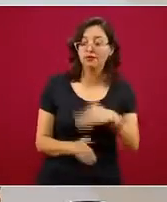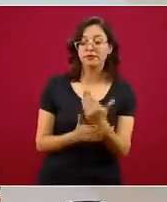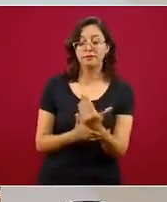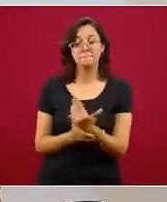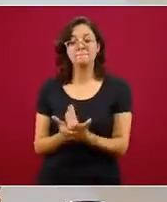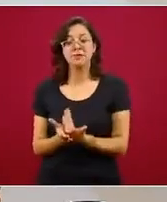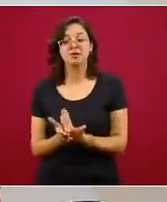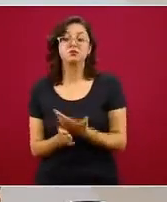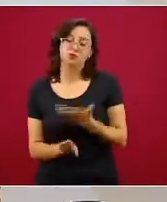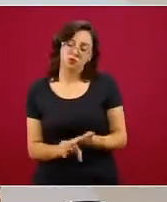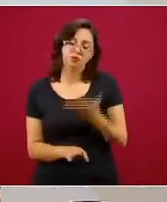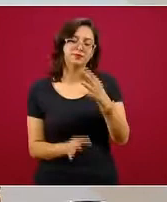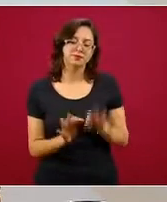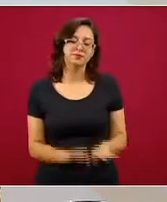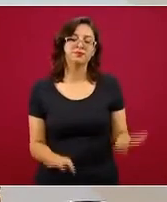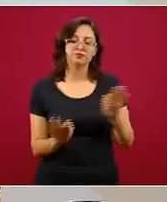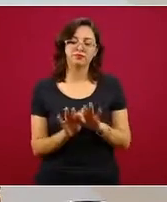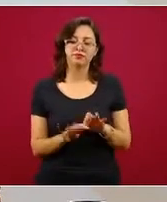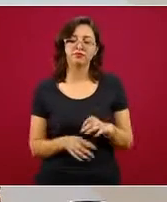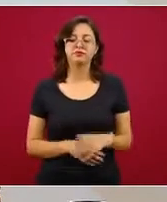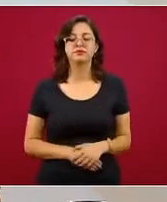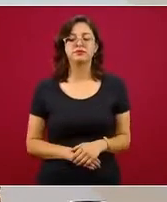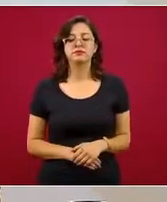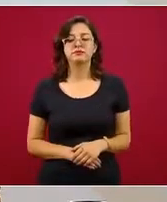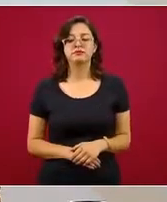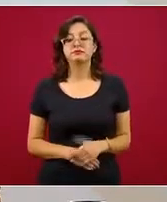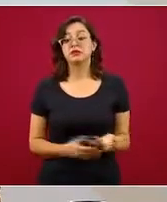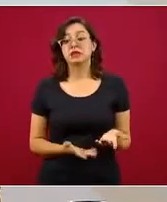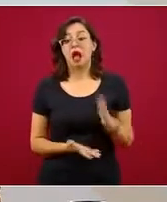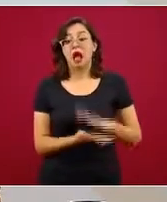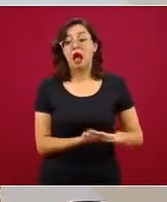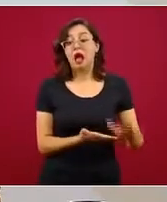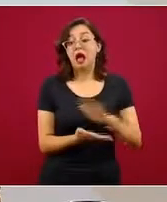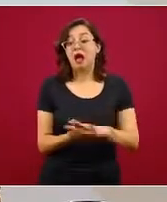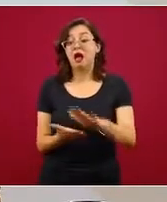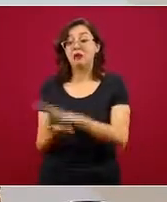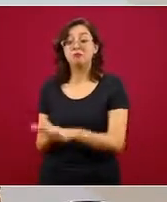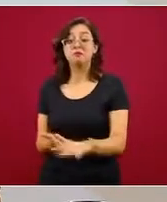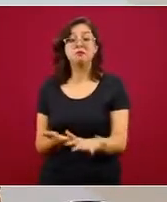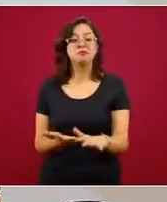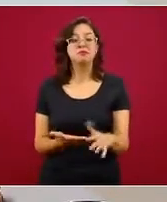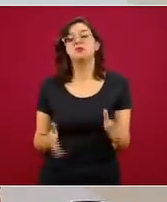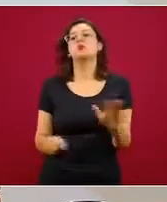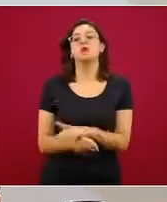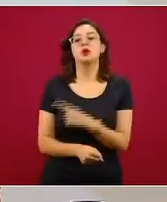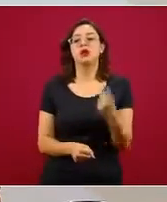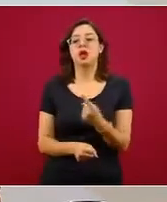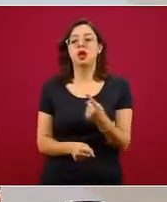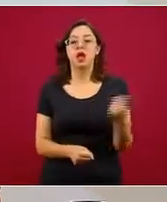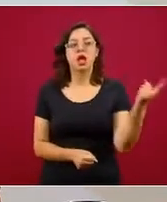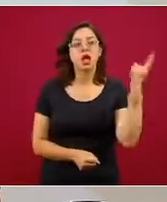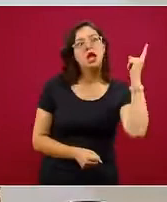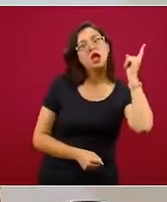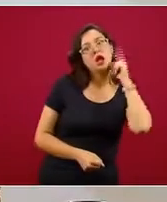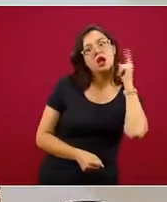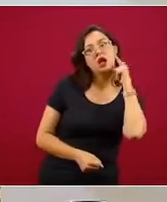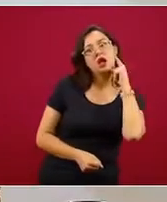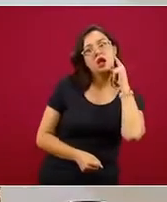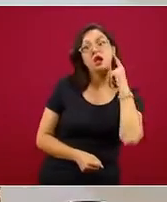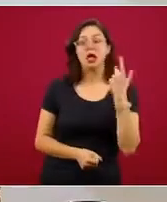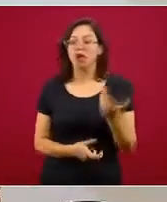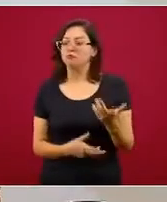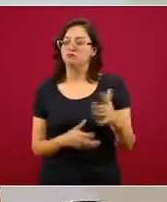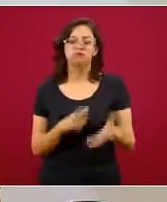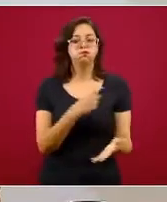es de importante. Ahora, ¿por qué se acabaron? Porque hay sobredemanda. Se supo esta información, lo cual es positivo,